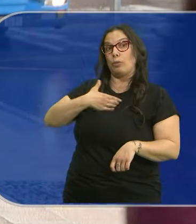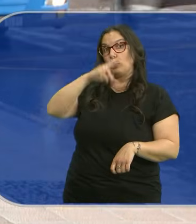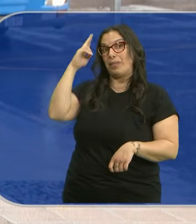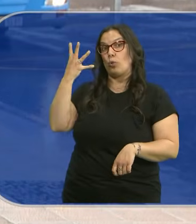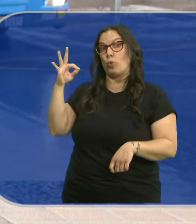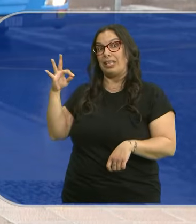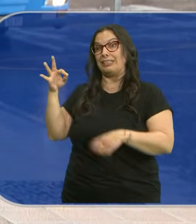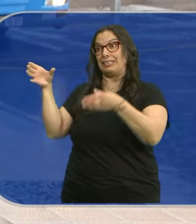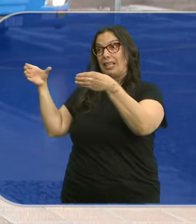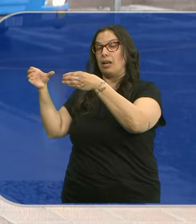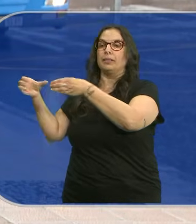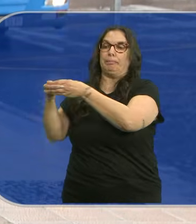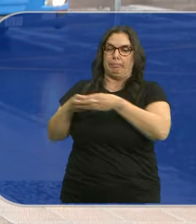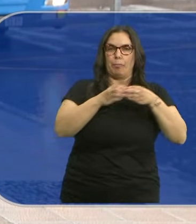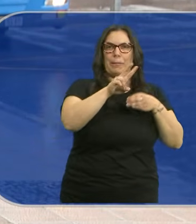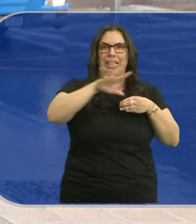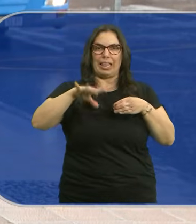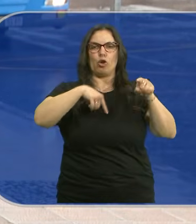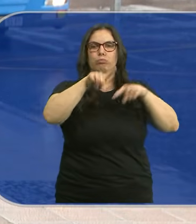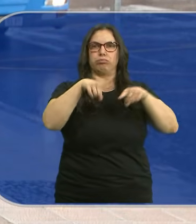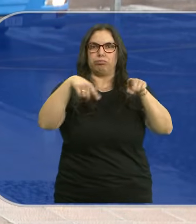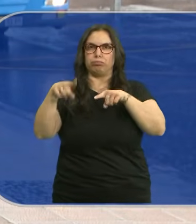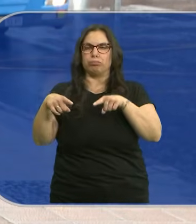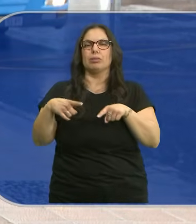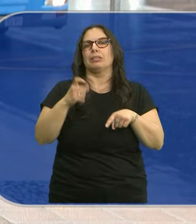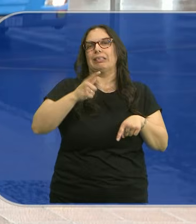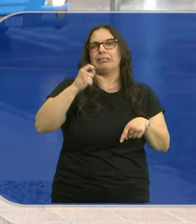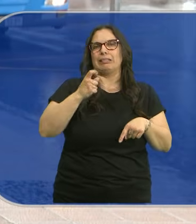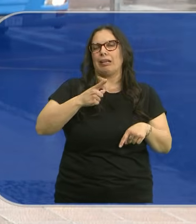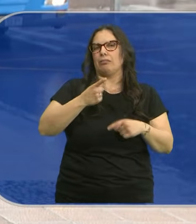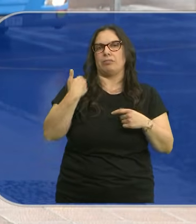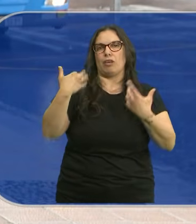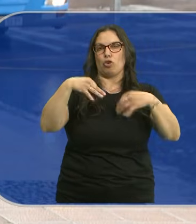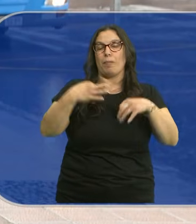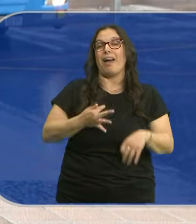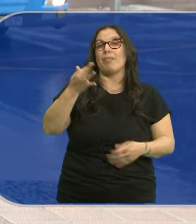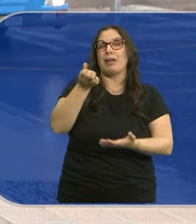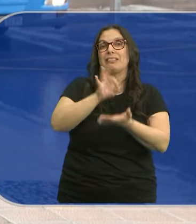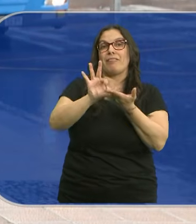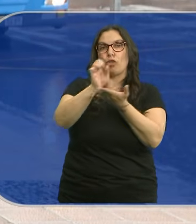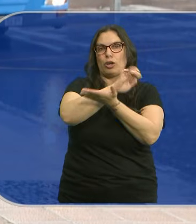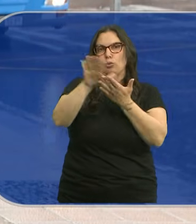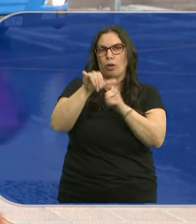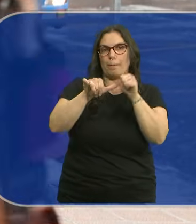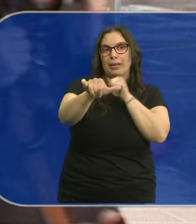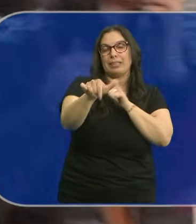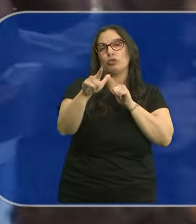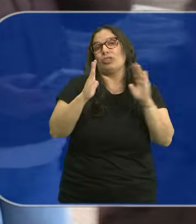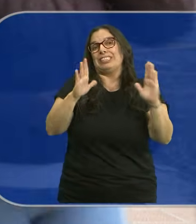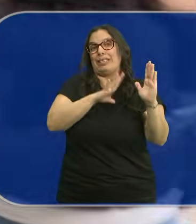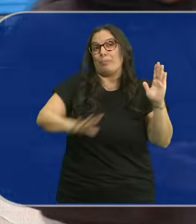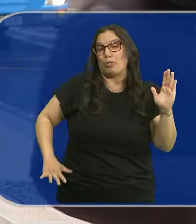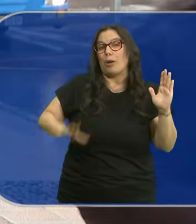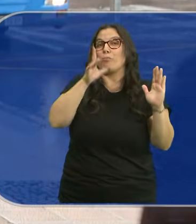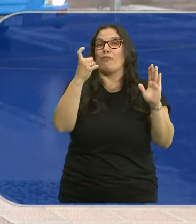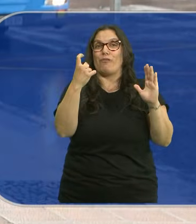procedentes de Madrid, lo que ha permitido recuperar todas las frecuencias habituales. Además, el servicio es gratuito desde hoy, una medida temporal,